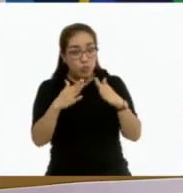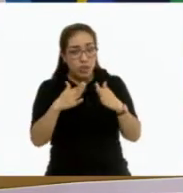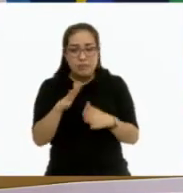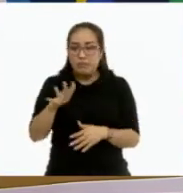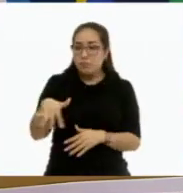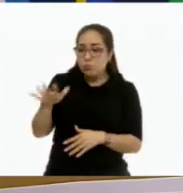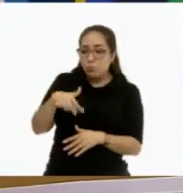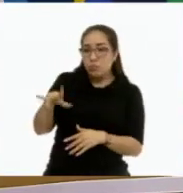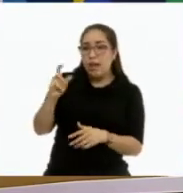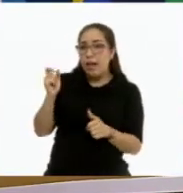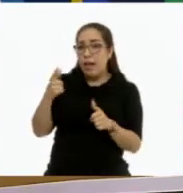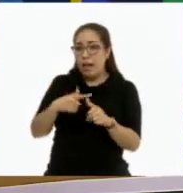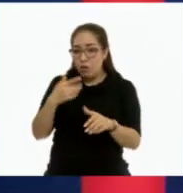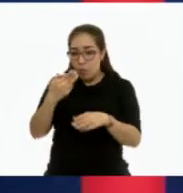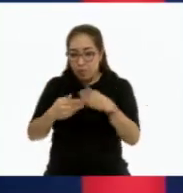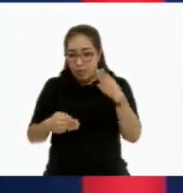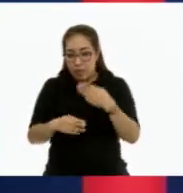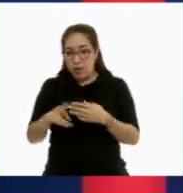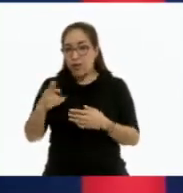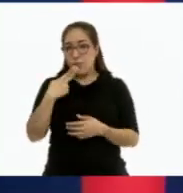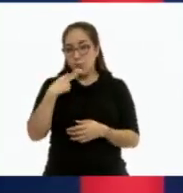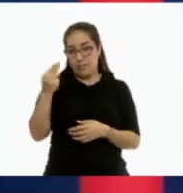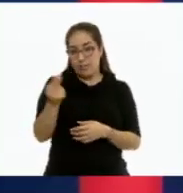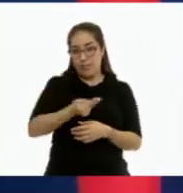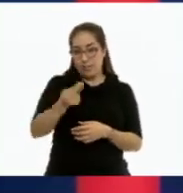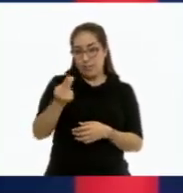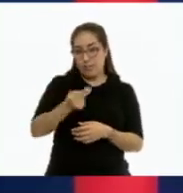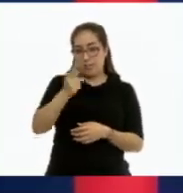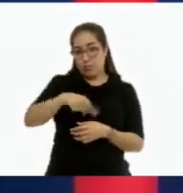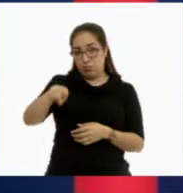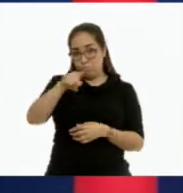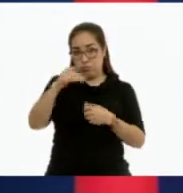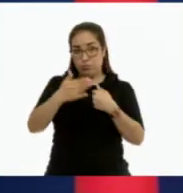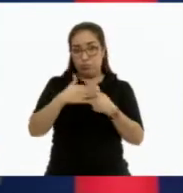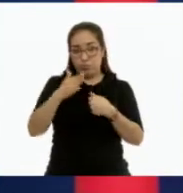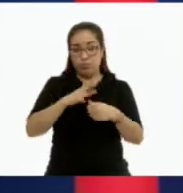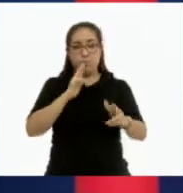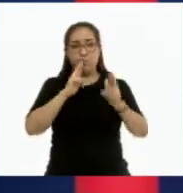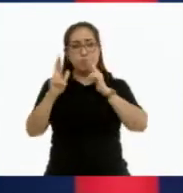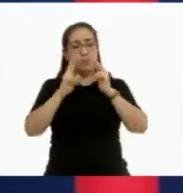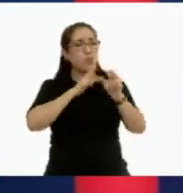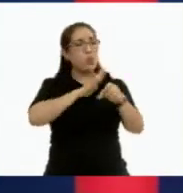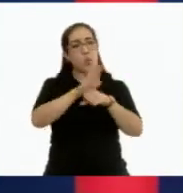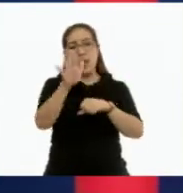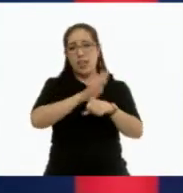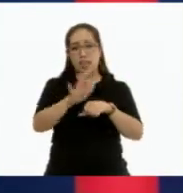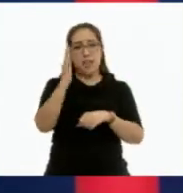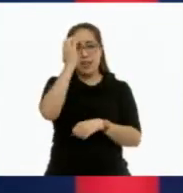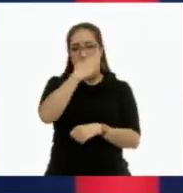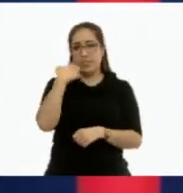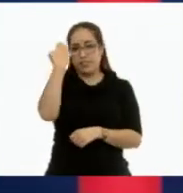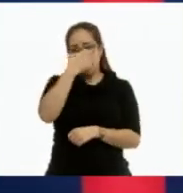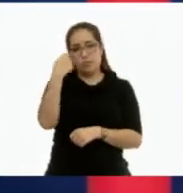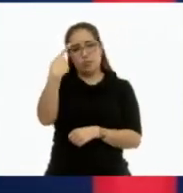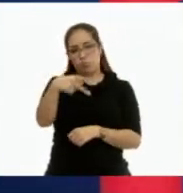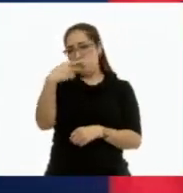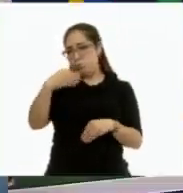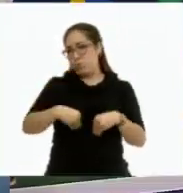qué anotar, porque va a ser muy útil esto al momento de que ustedes vayan a contestar cualquier examen que vayan a aplicar el resto de su